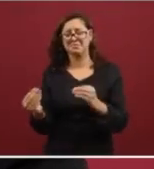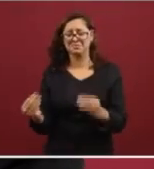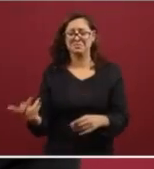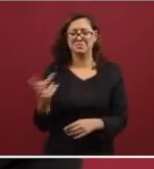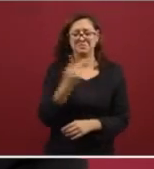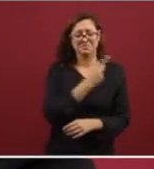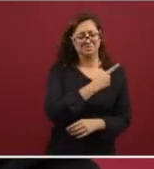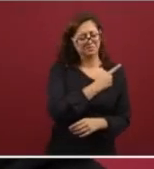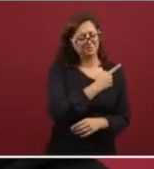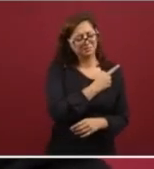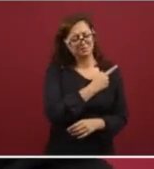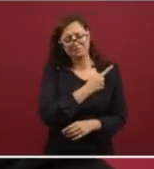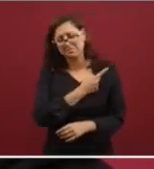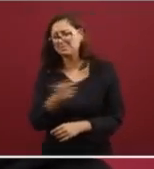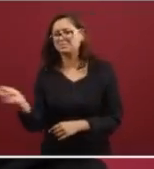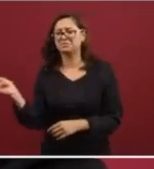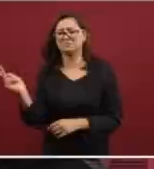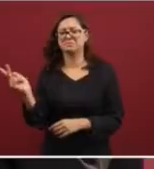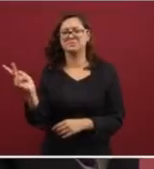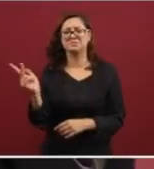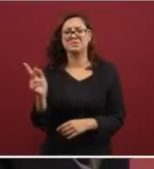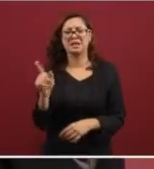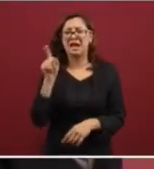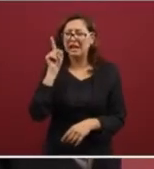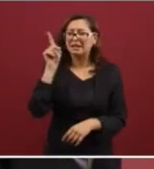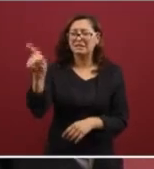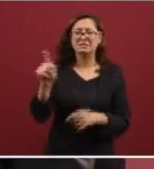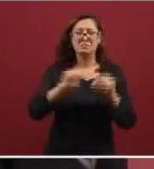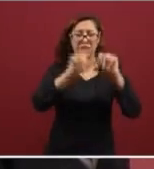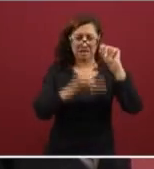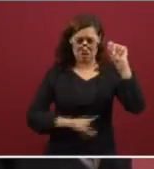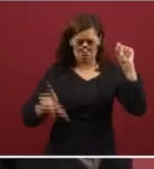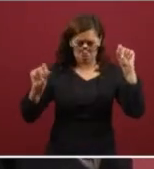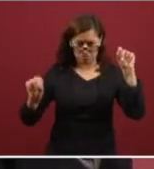es el estado del país,